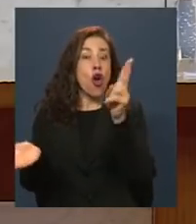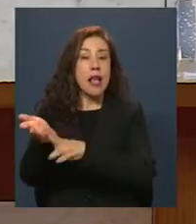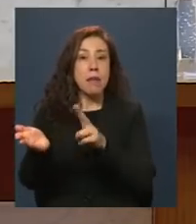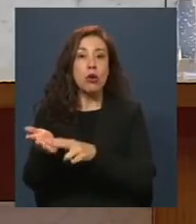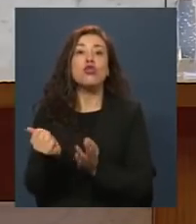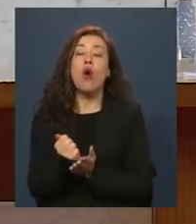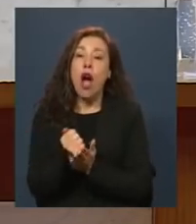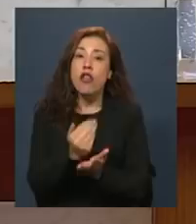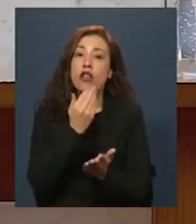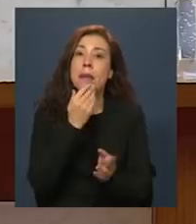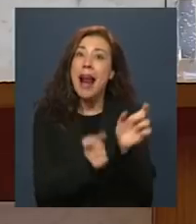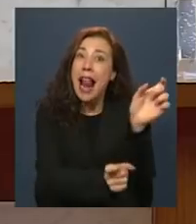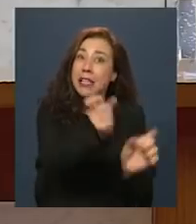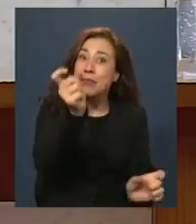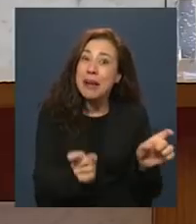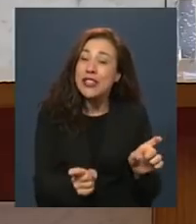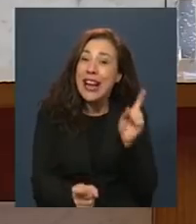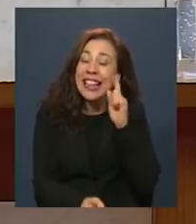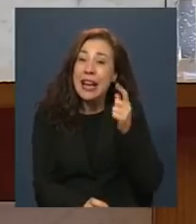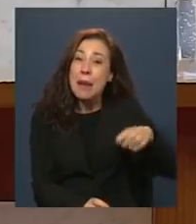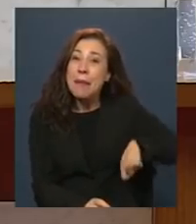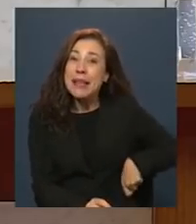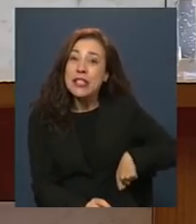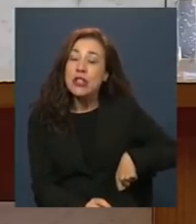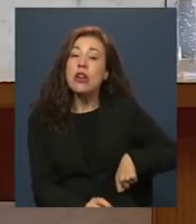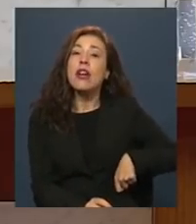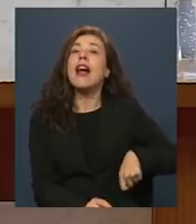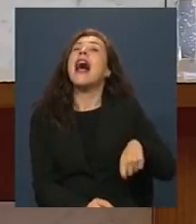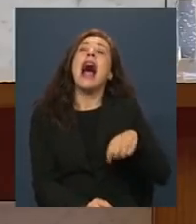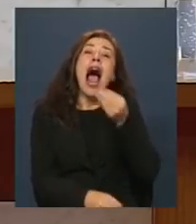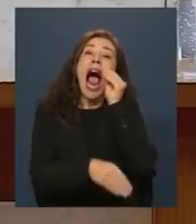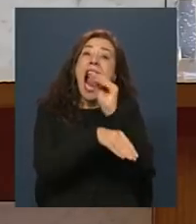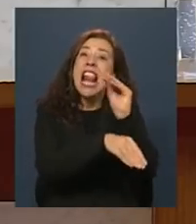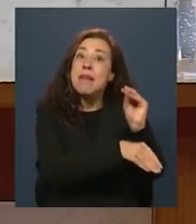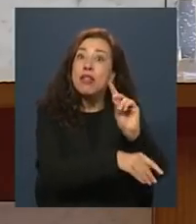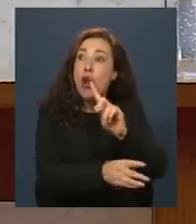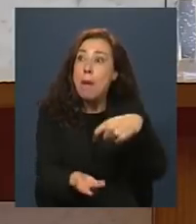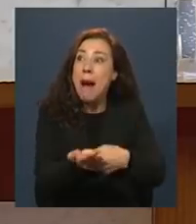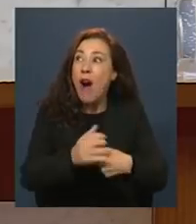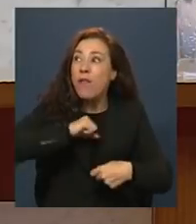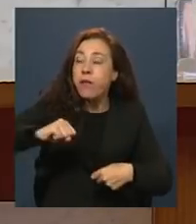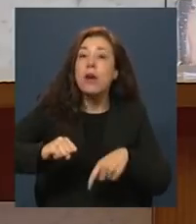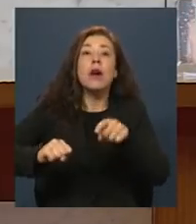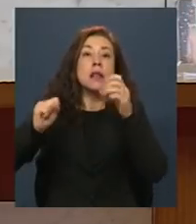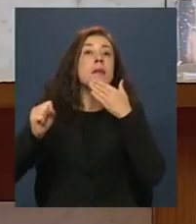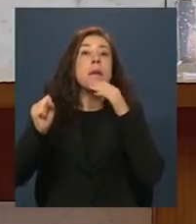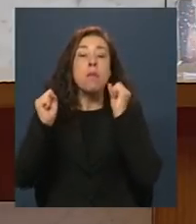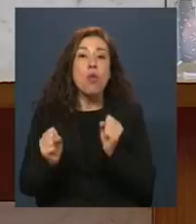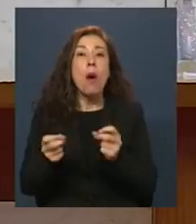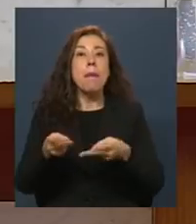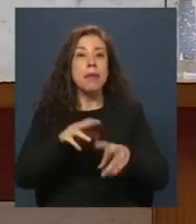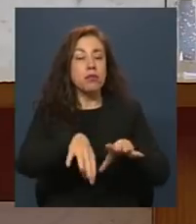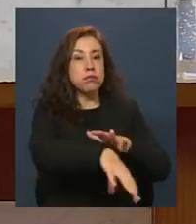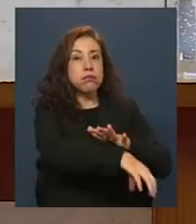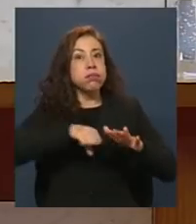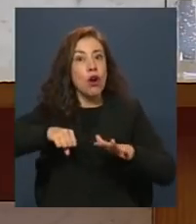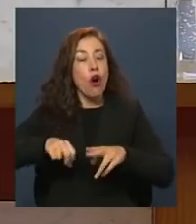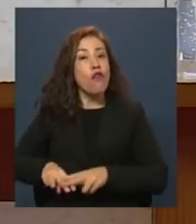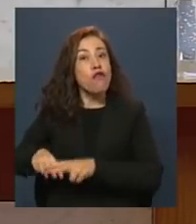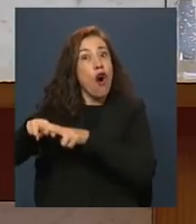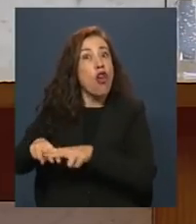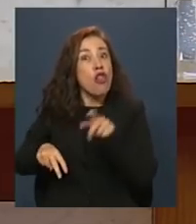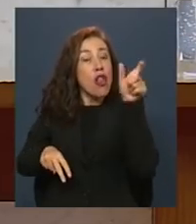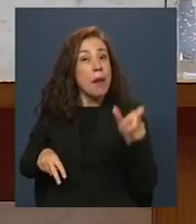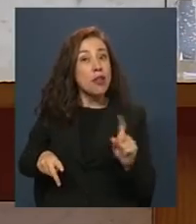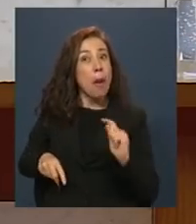ayudaron también a los beneficiarios de pensiones alimenticias impagas, ya que se permitió la retención de los fondos del